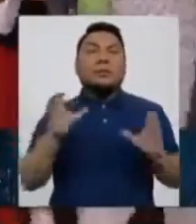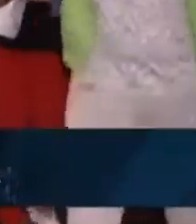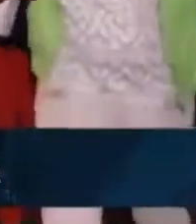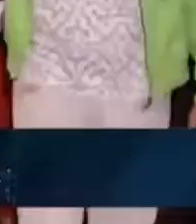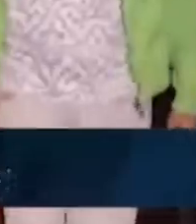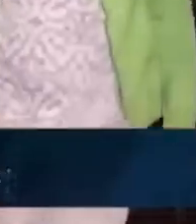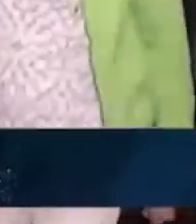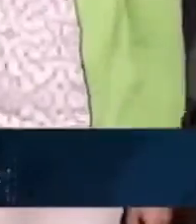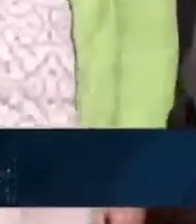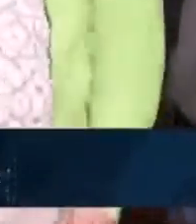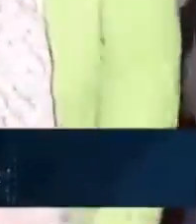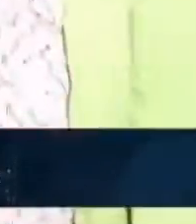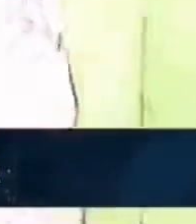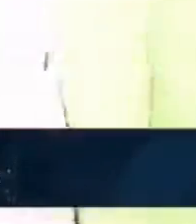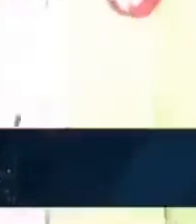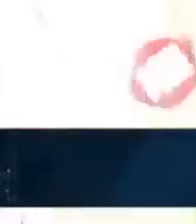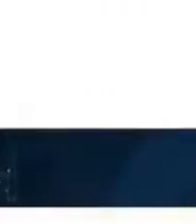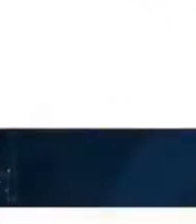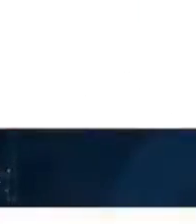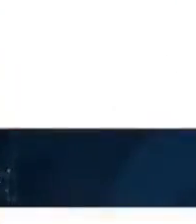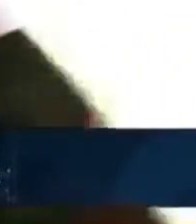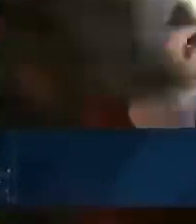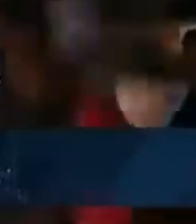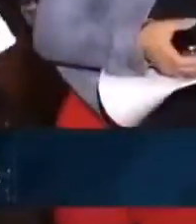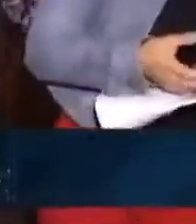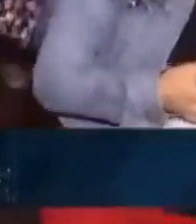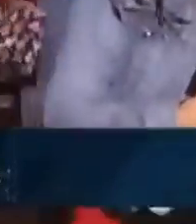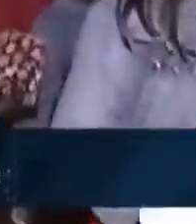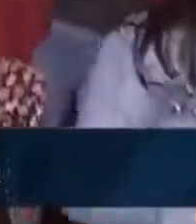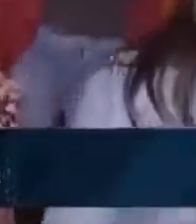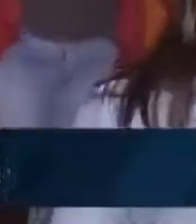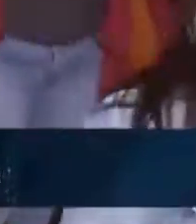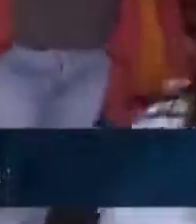hasta llegar nuevamente a la Plaza San Martín, con ustedes en Estudios Centrales.